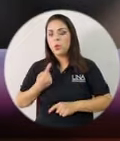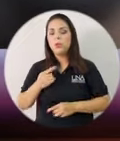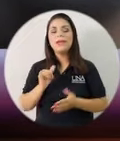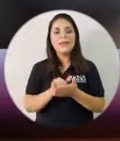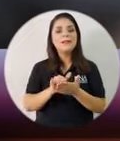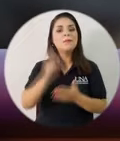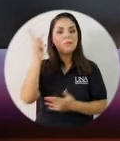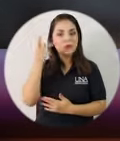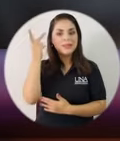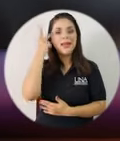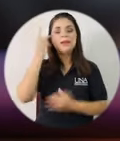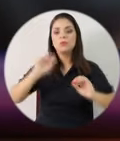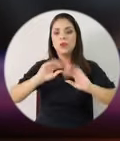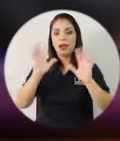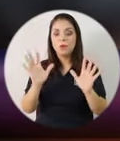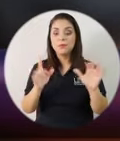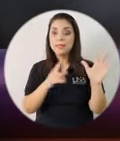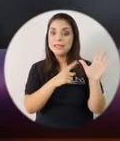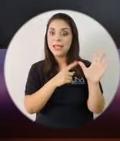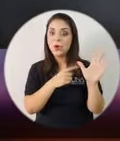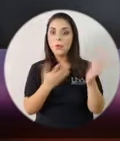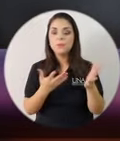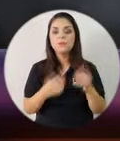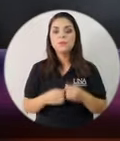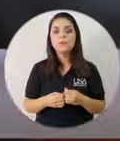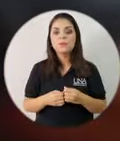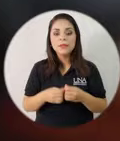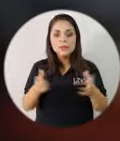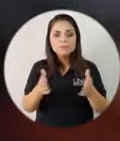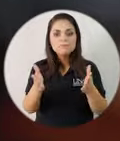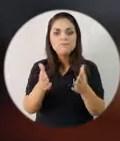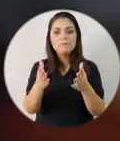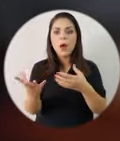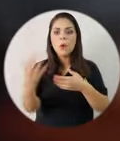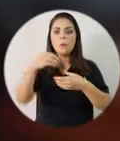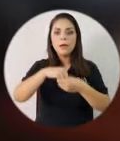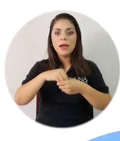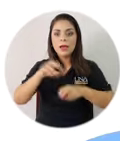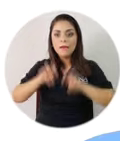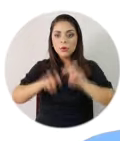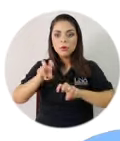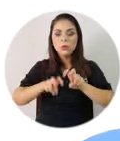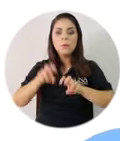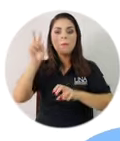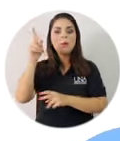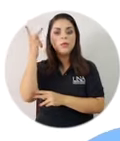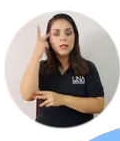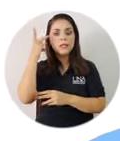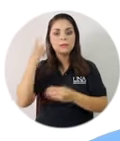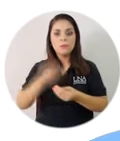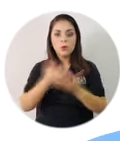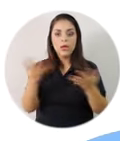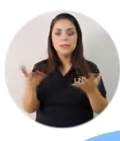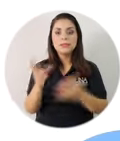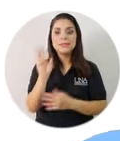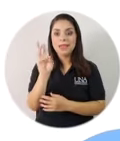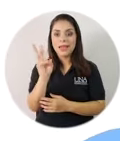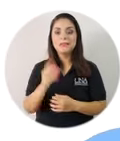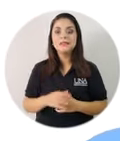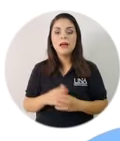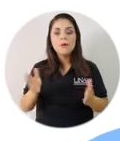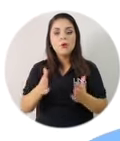y esta política lo tiene muy claro desde su formulación. Número 5, incide en la formulación, implementación y evaluación de políticas